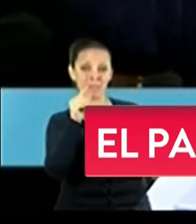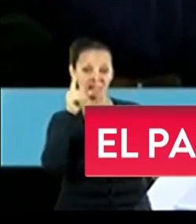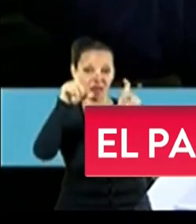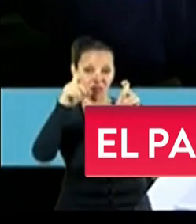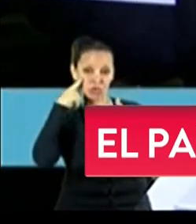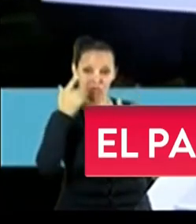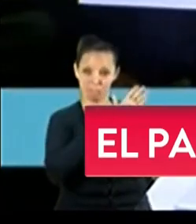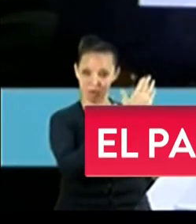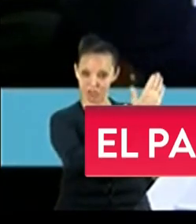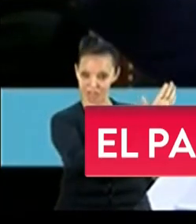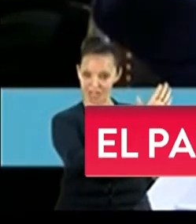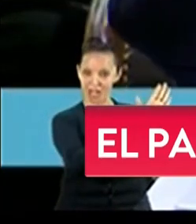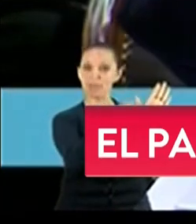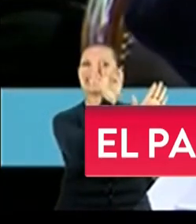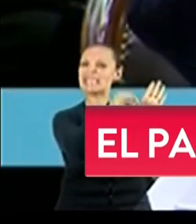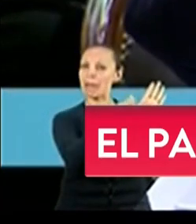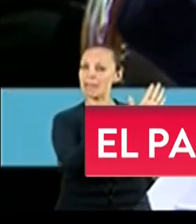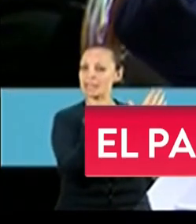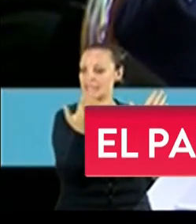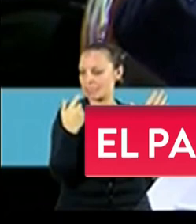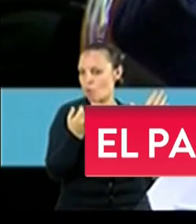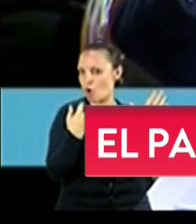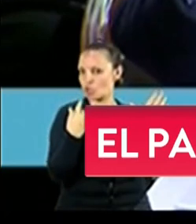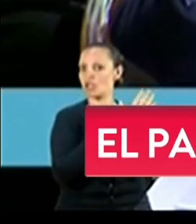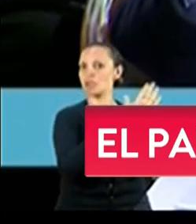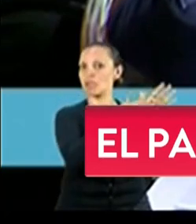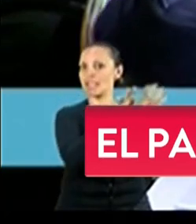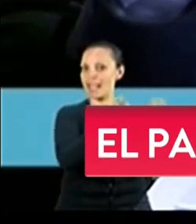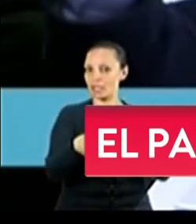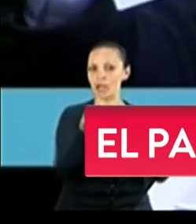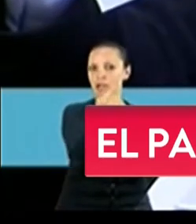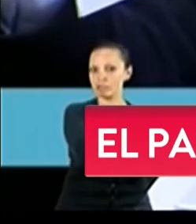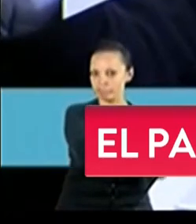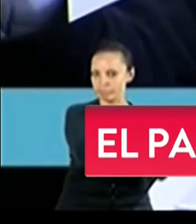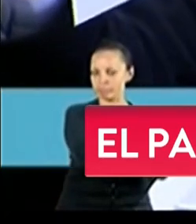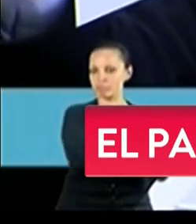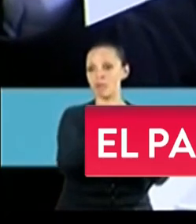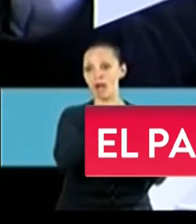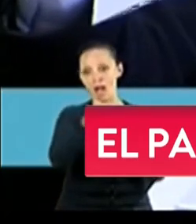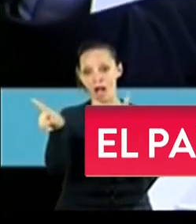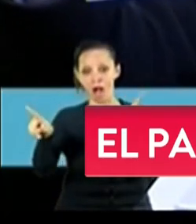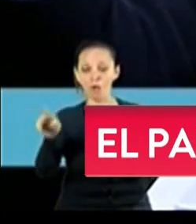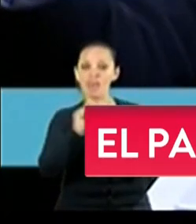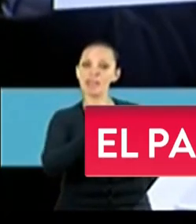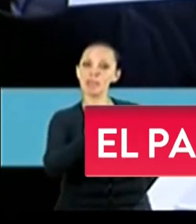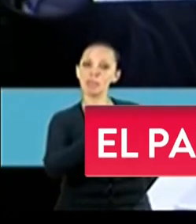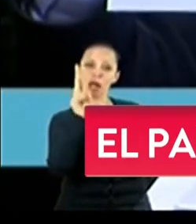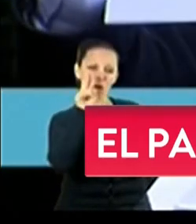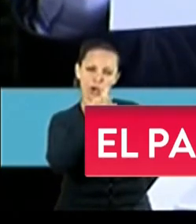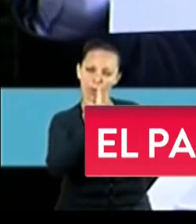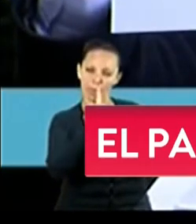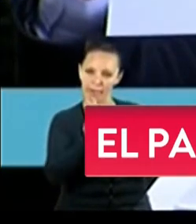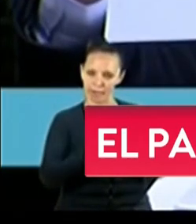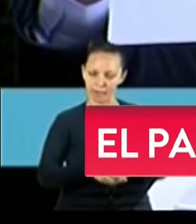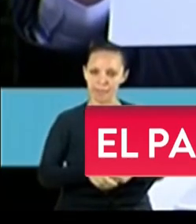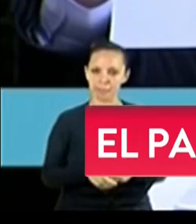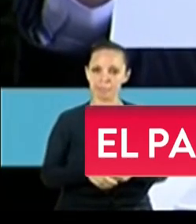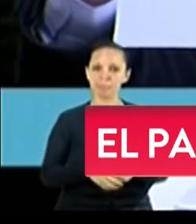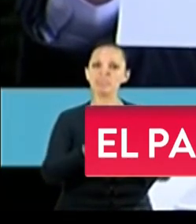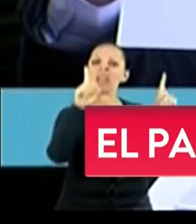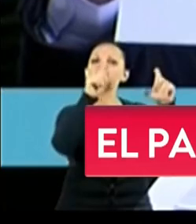en su escritorio y que los señores diputados no alcanzan a ver. Es la foto de 6 individuos